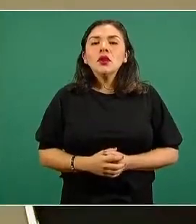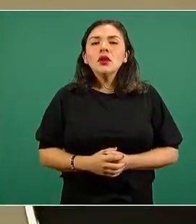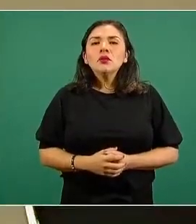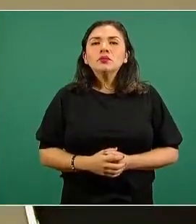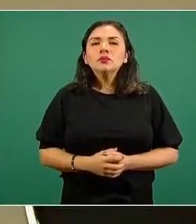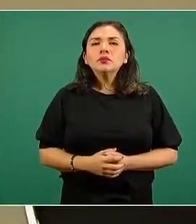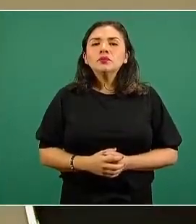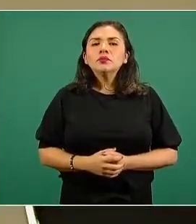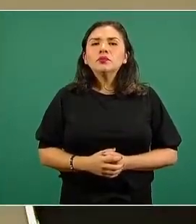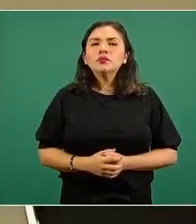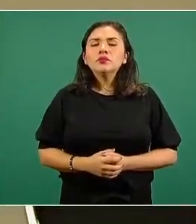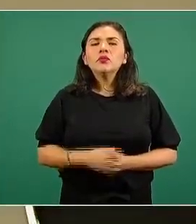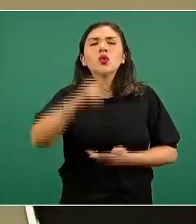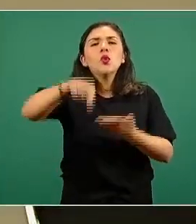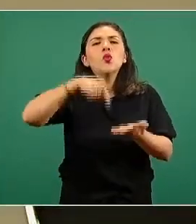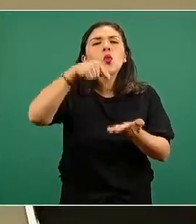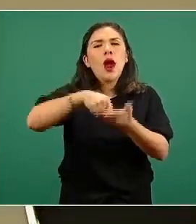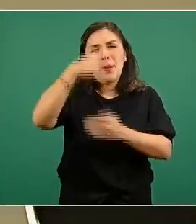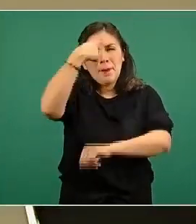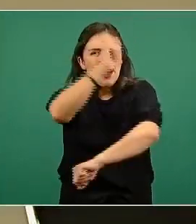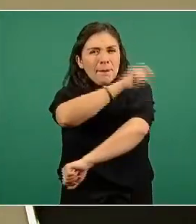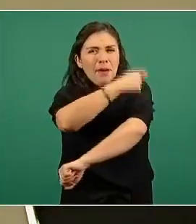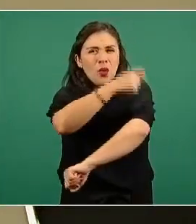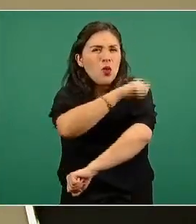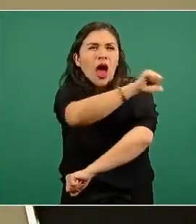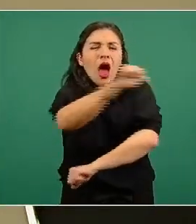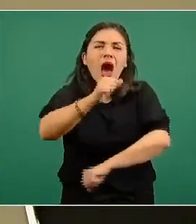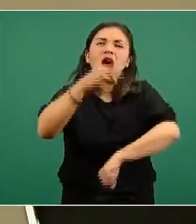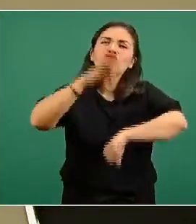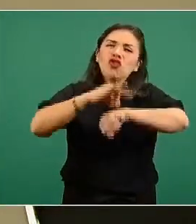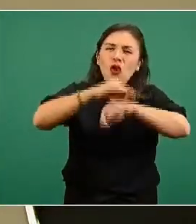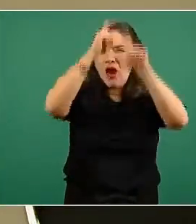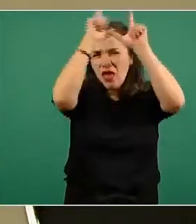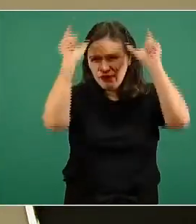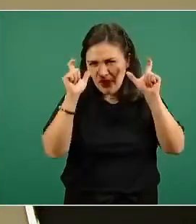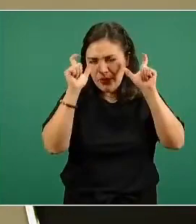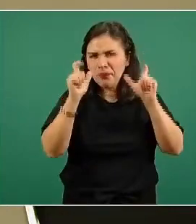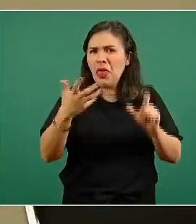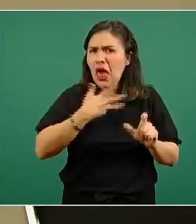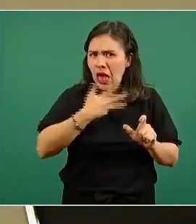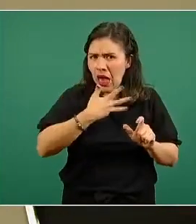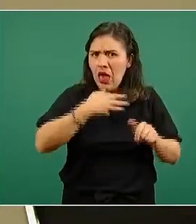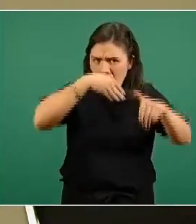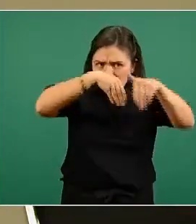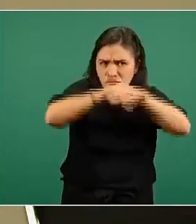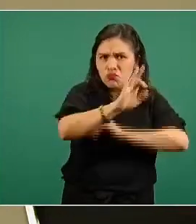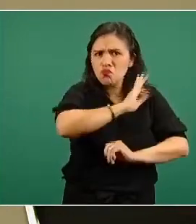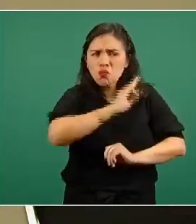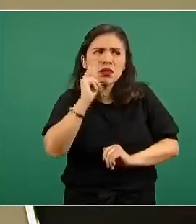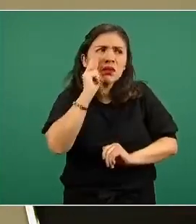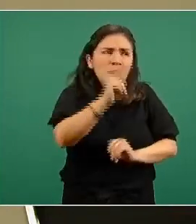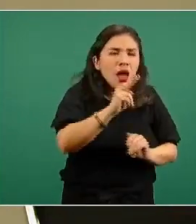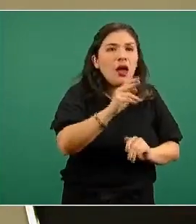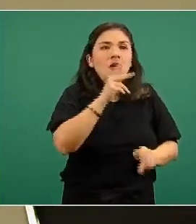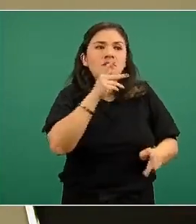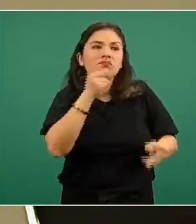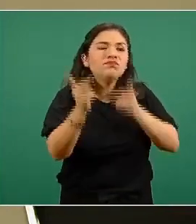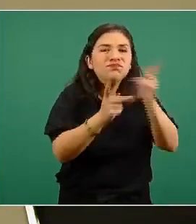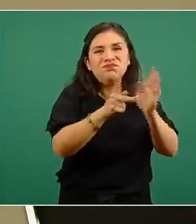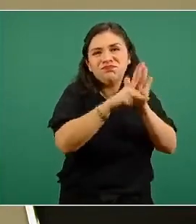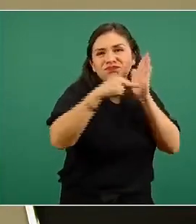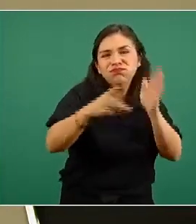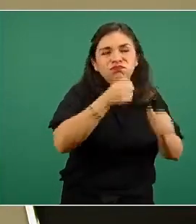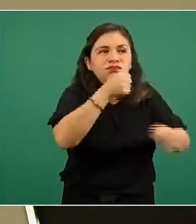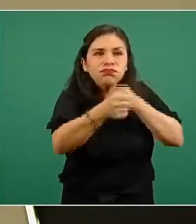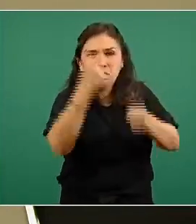puntos donde está vacunando el personal de salud, la pregunta es, ¿hay acceso a los medios de comunicación para dar fe de que efectivamente